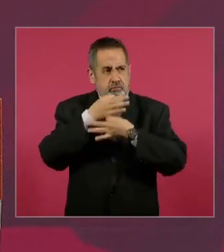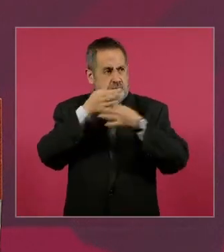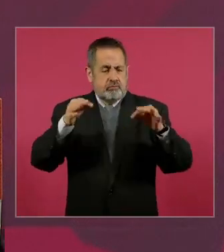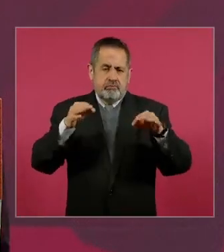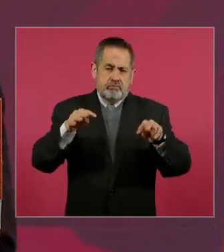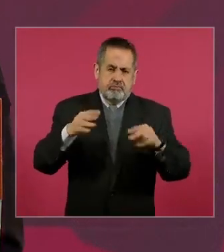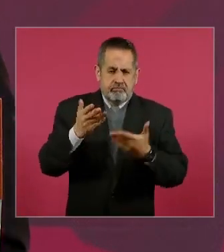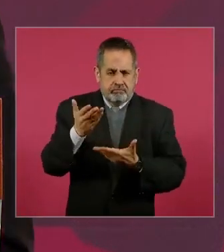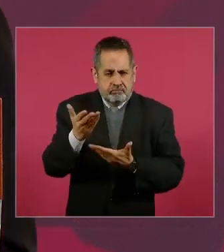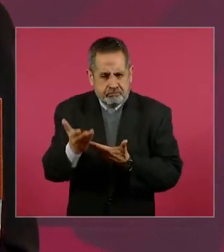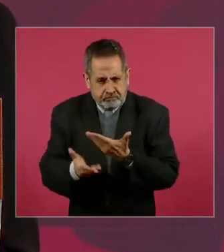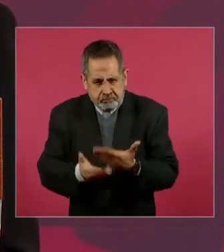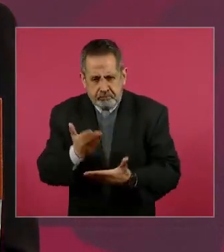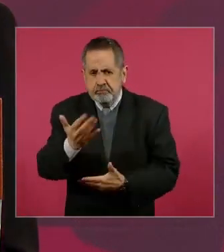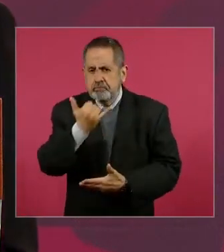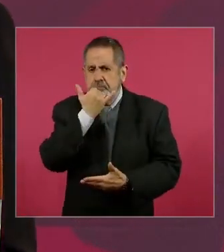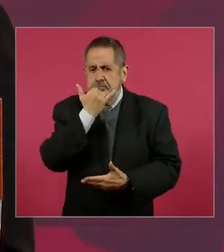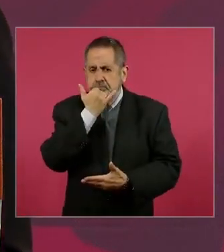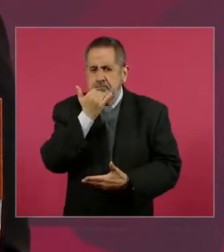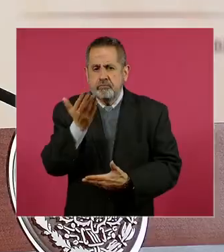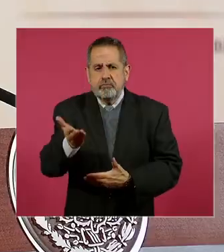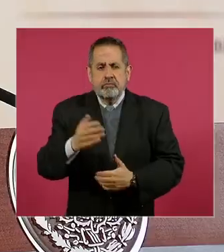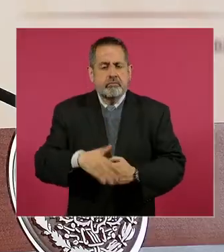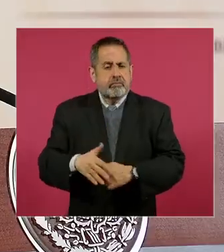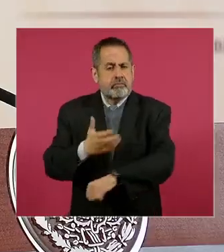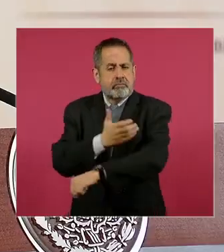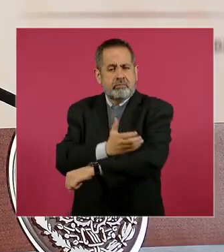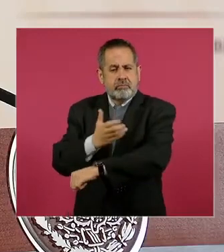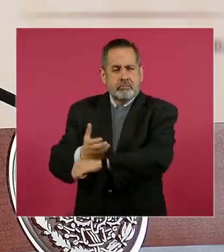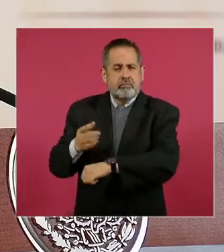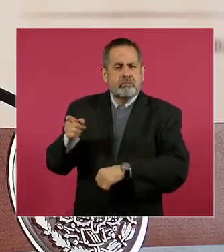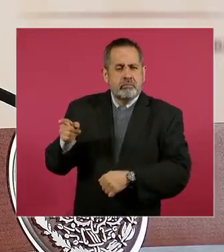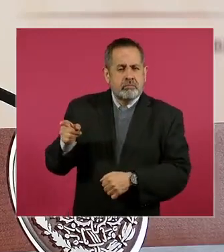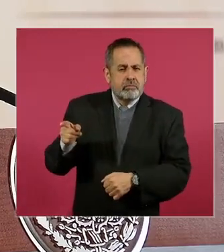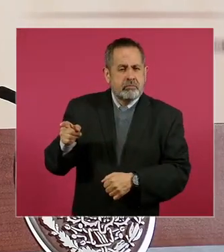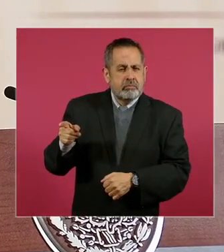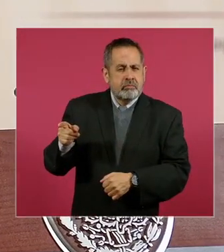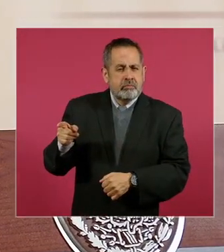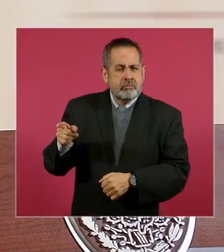públicamente una disculpa al compañero que me